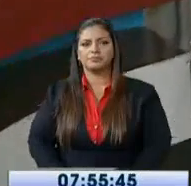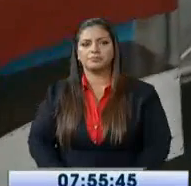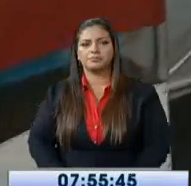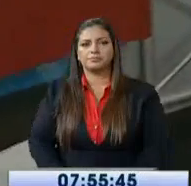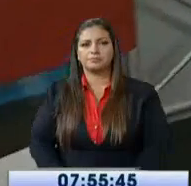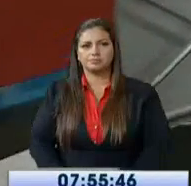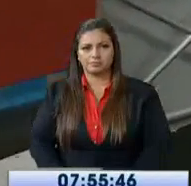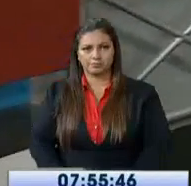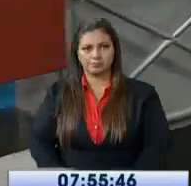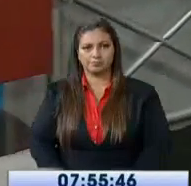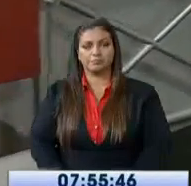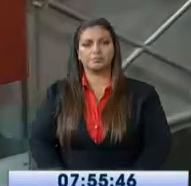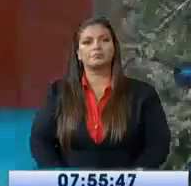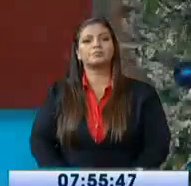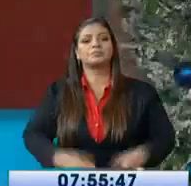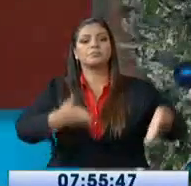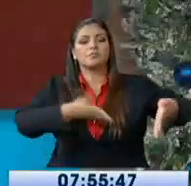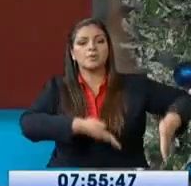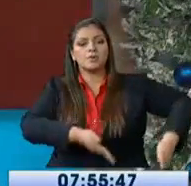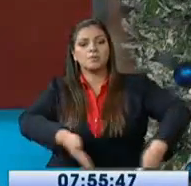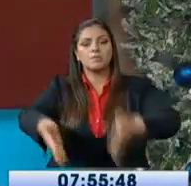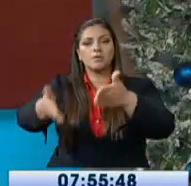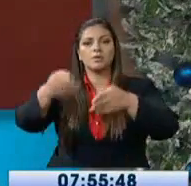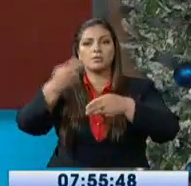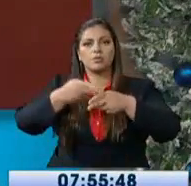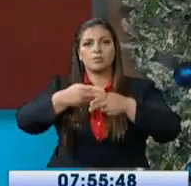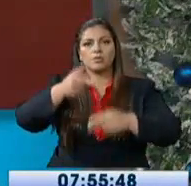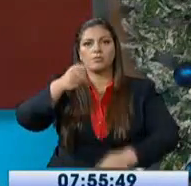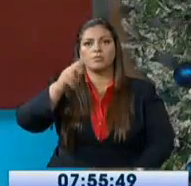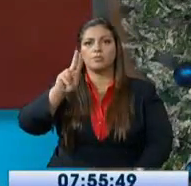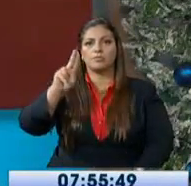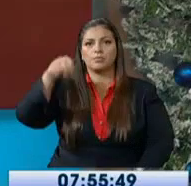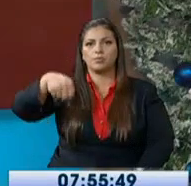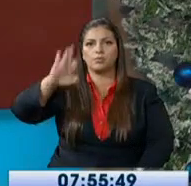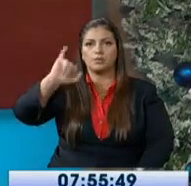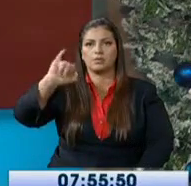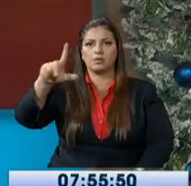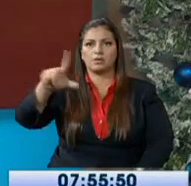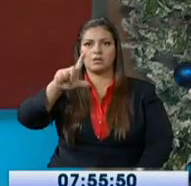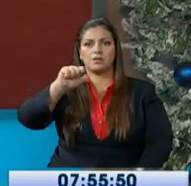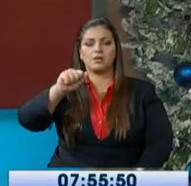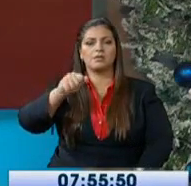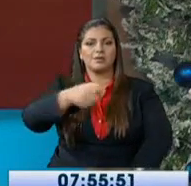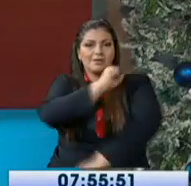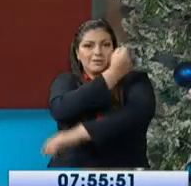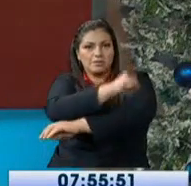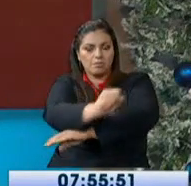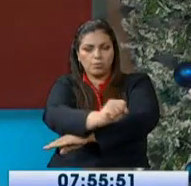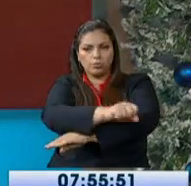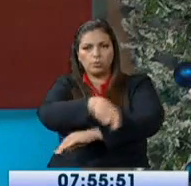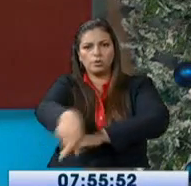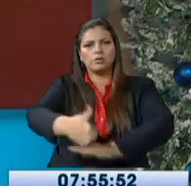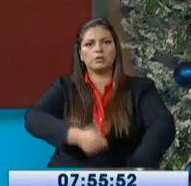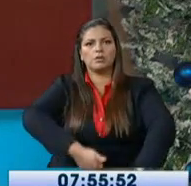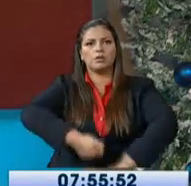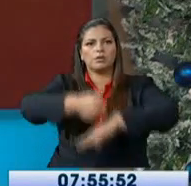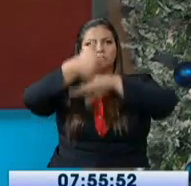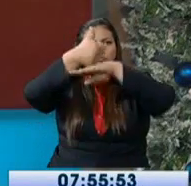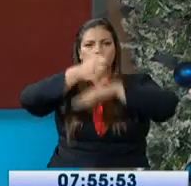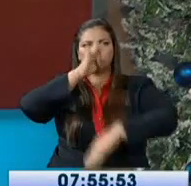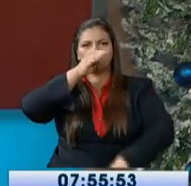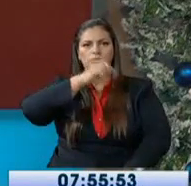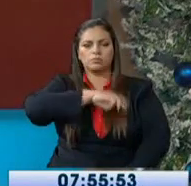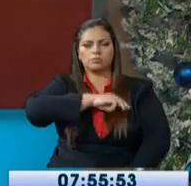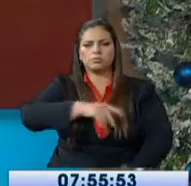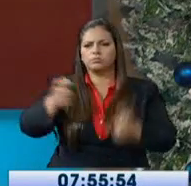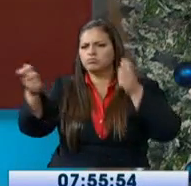En un tramo de la vía, la puntilla de San Borondón, con el objetivo de disminuir los accidentes de tránsito en el mes de diciembre, la CTE ejecutó este último fin